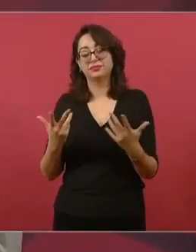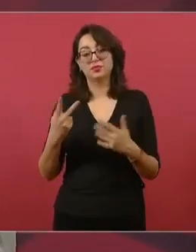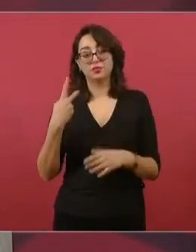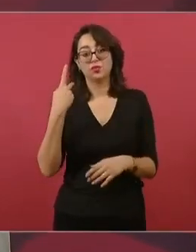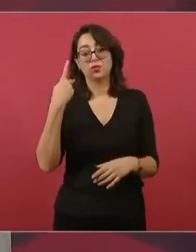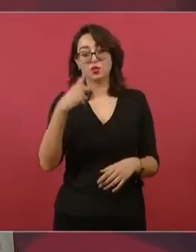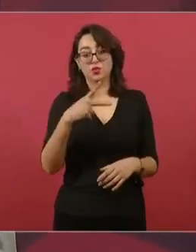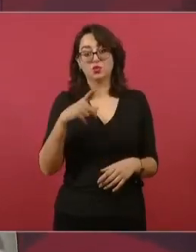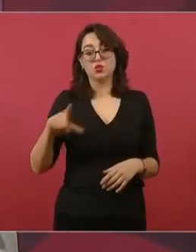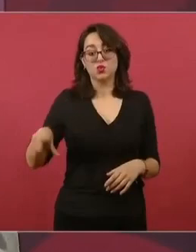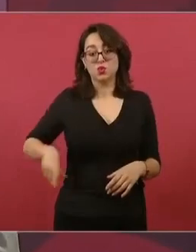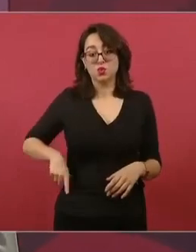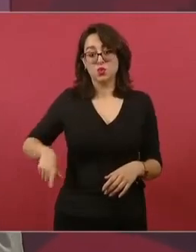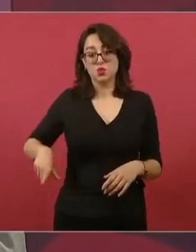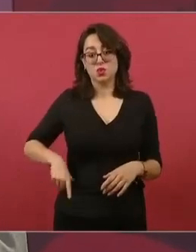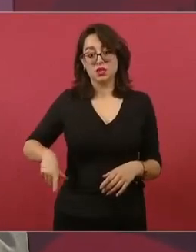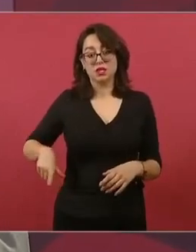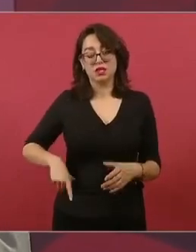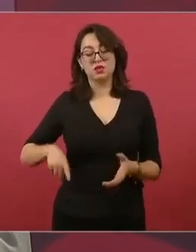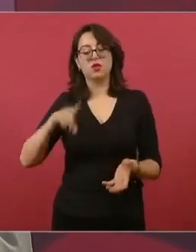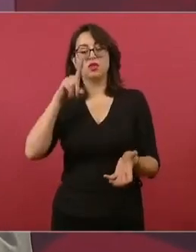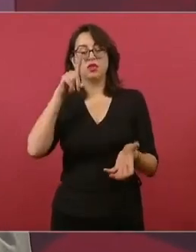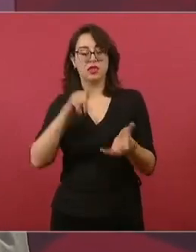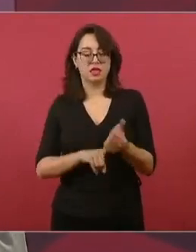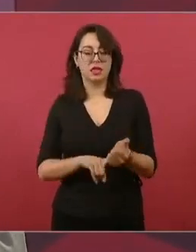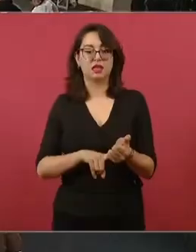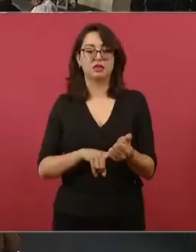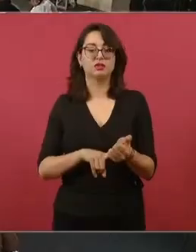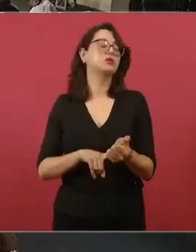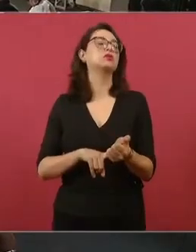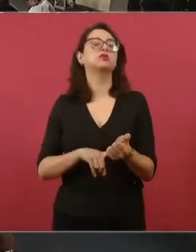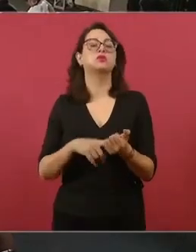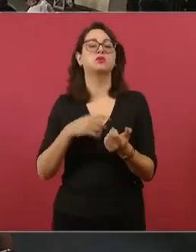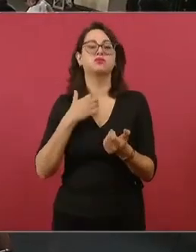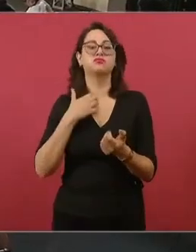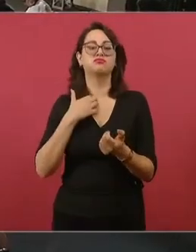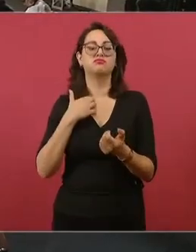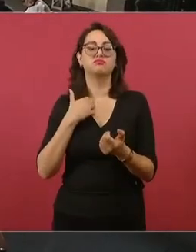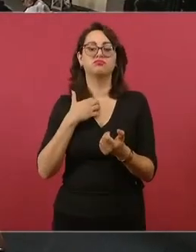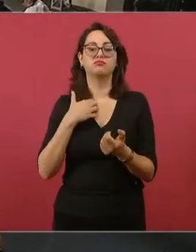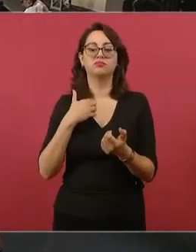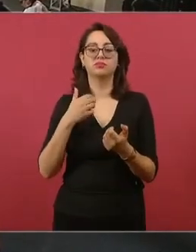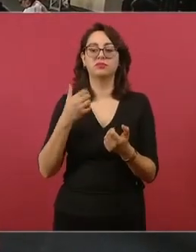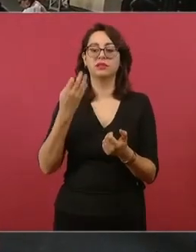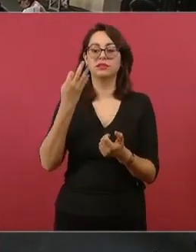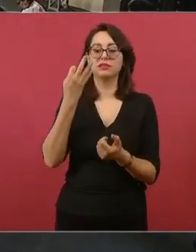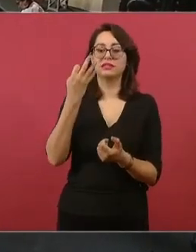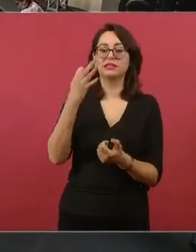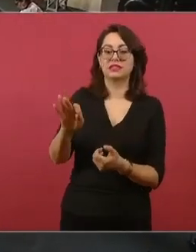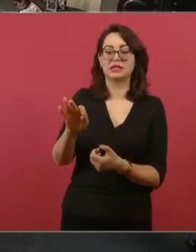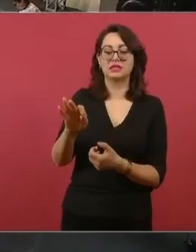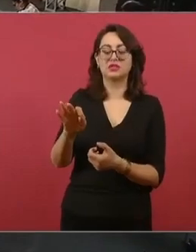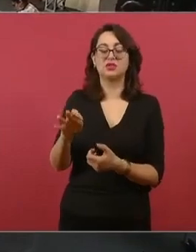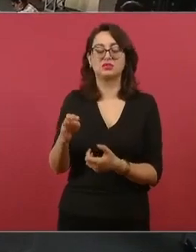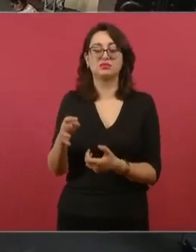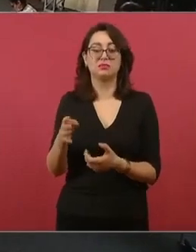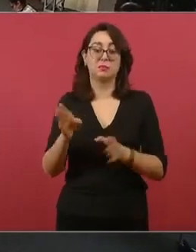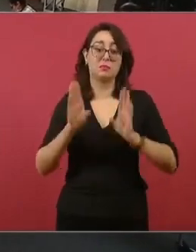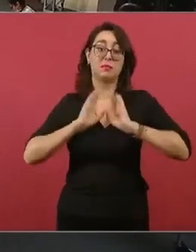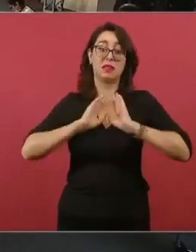los oligarcas y desde luego los ejecutores fueron los militares